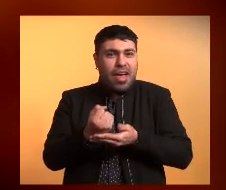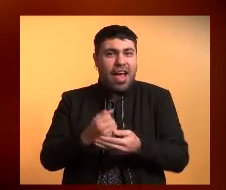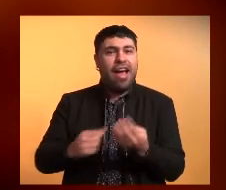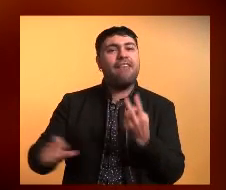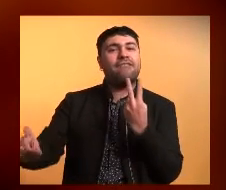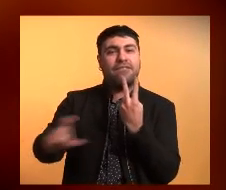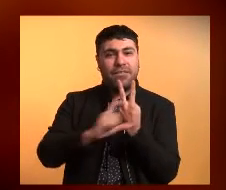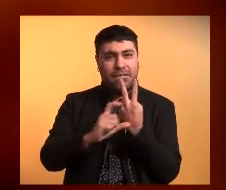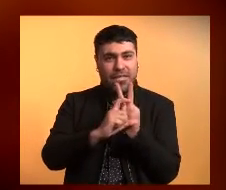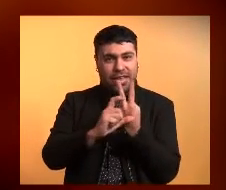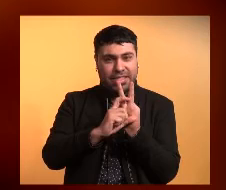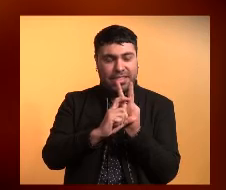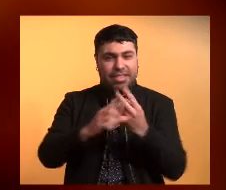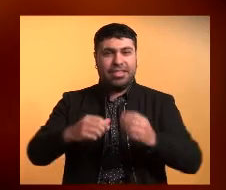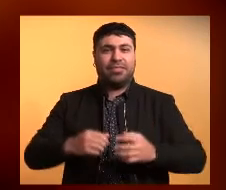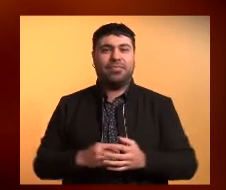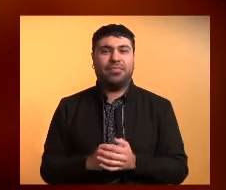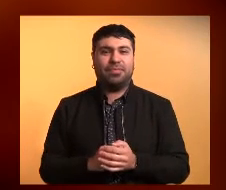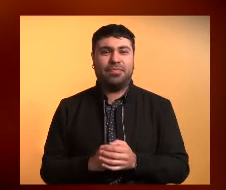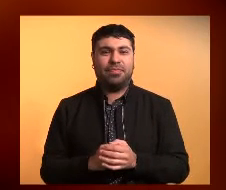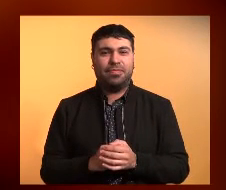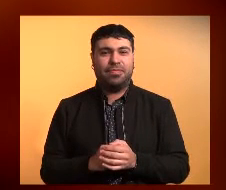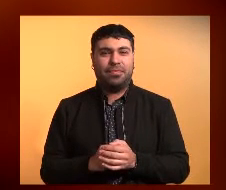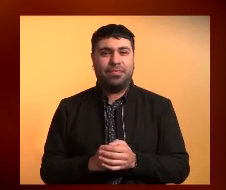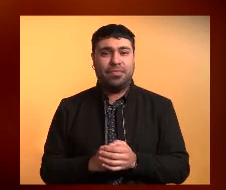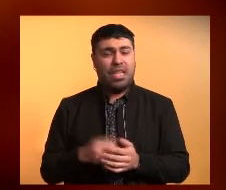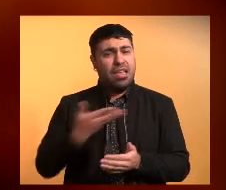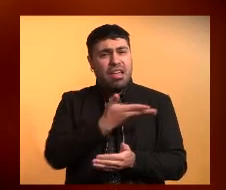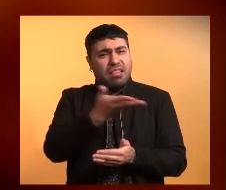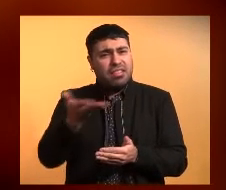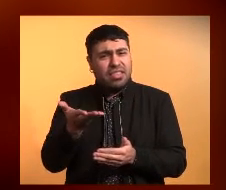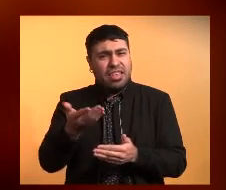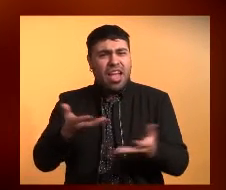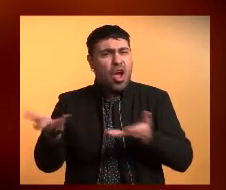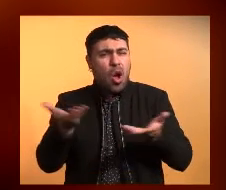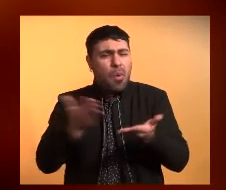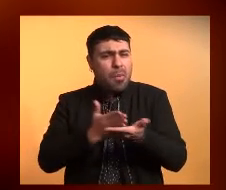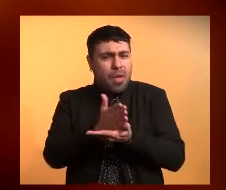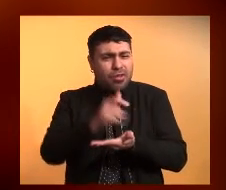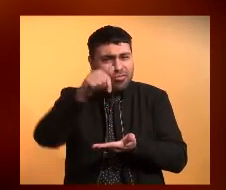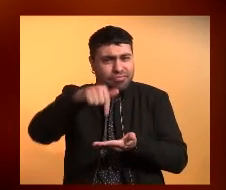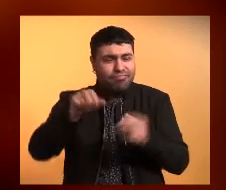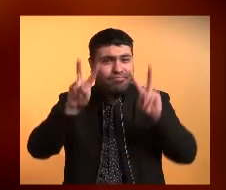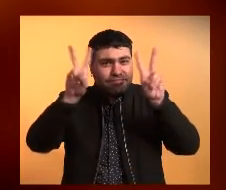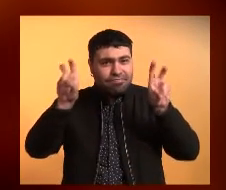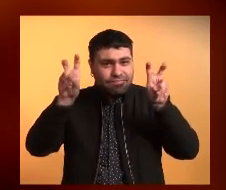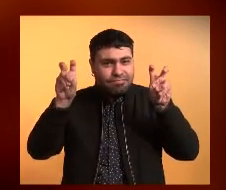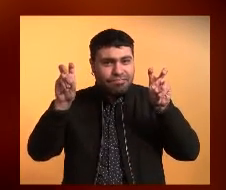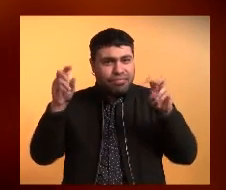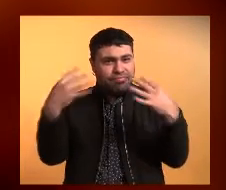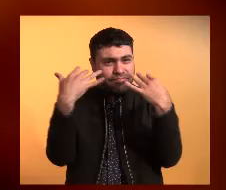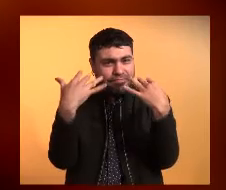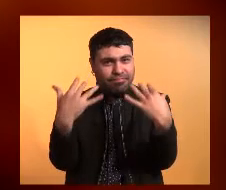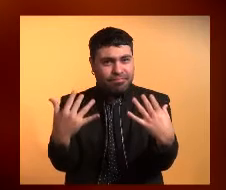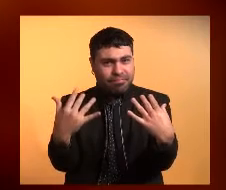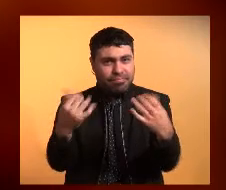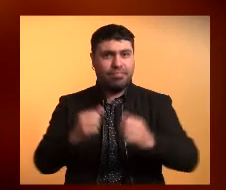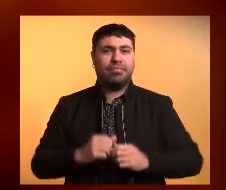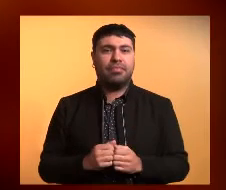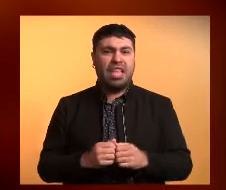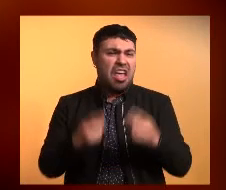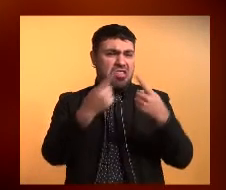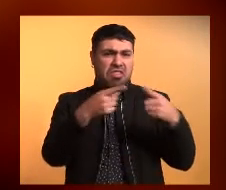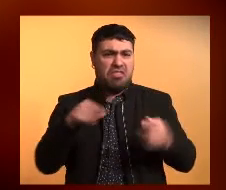TV. Y comentarles que los cafés científicos se realizan en diferentes partes del mundo, y en especial,